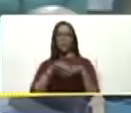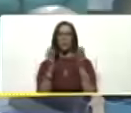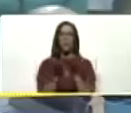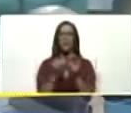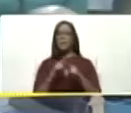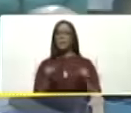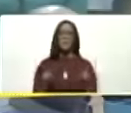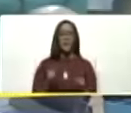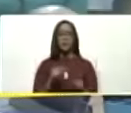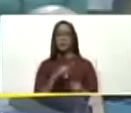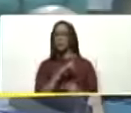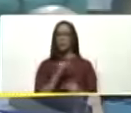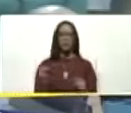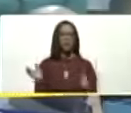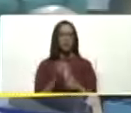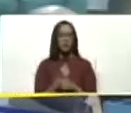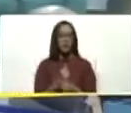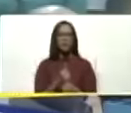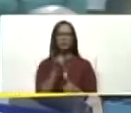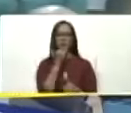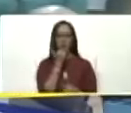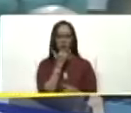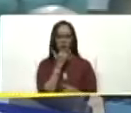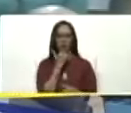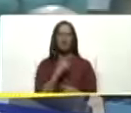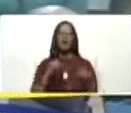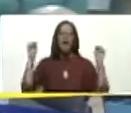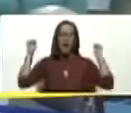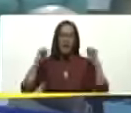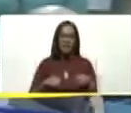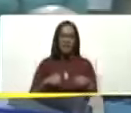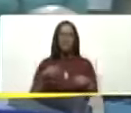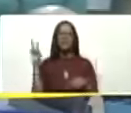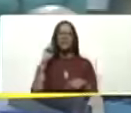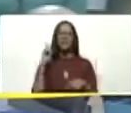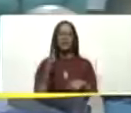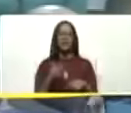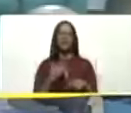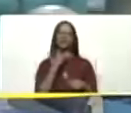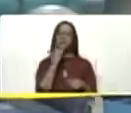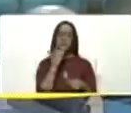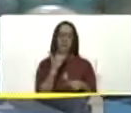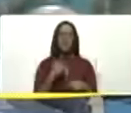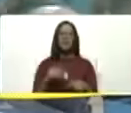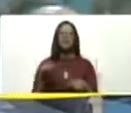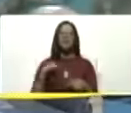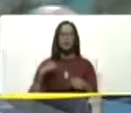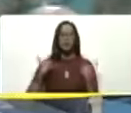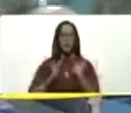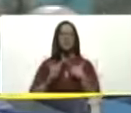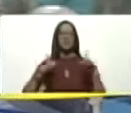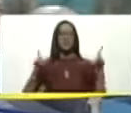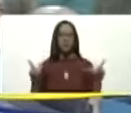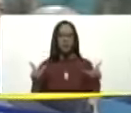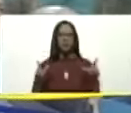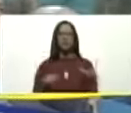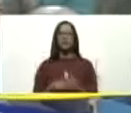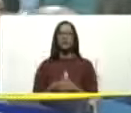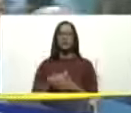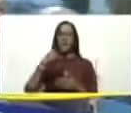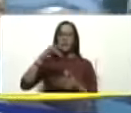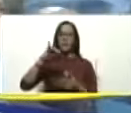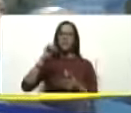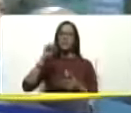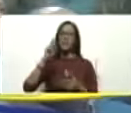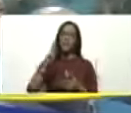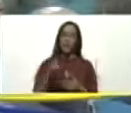pero no se encontraron y se equivocaron con una Venezuela heroica, una Venezuela que son de los libertadores, de Manuel Carlos Piar,